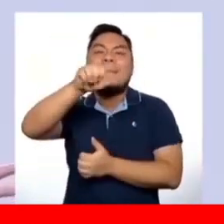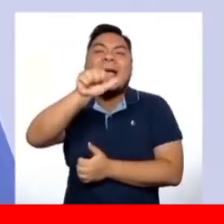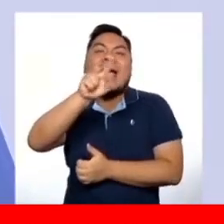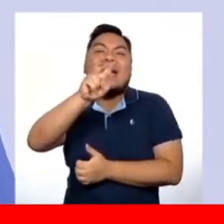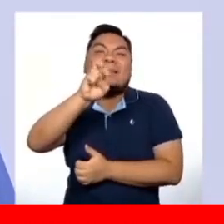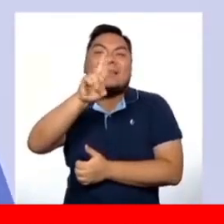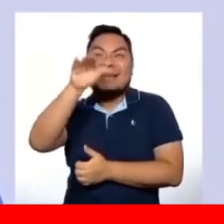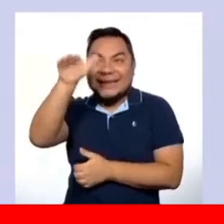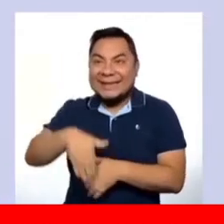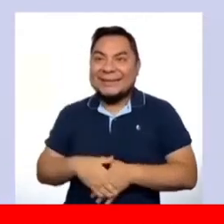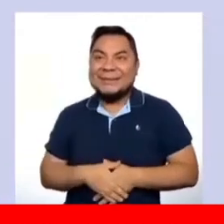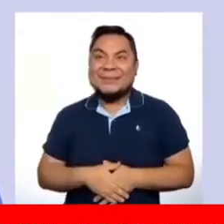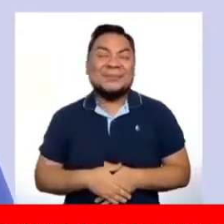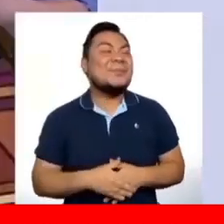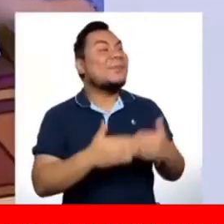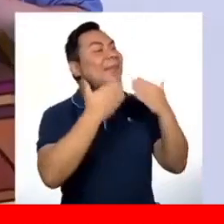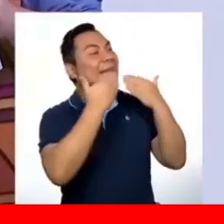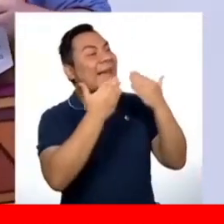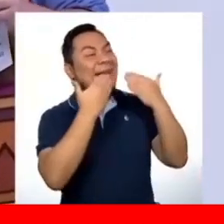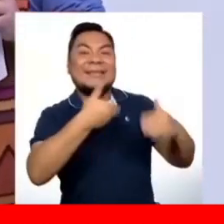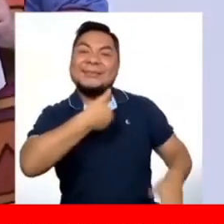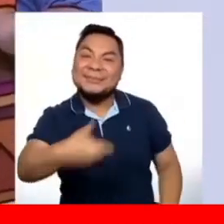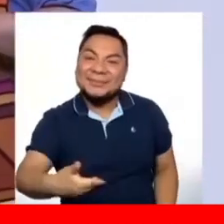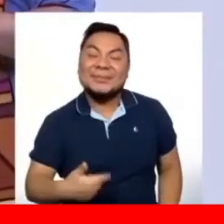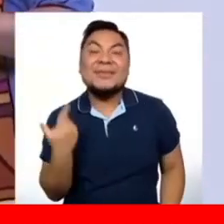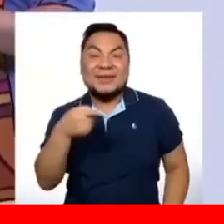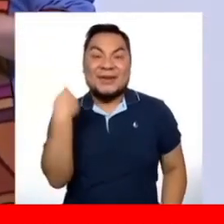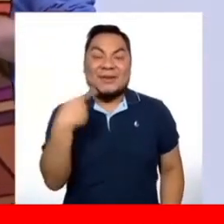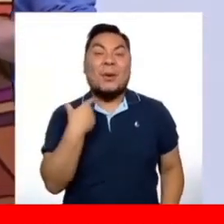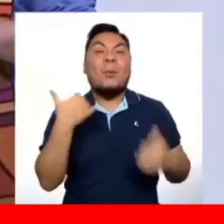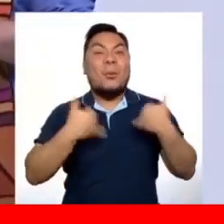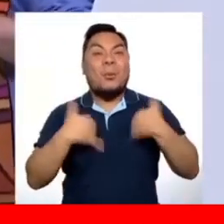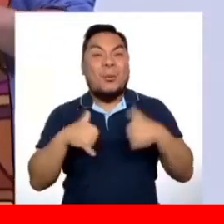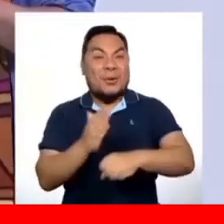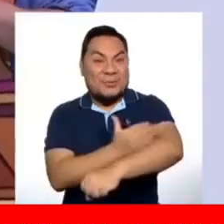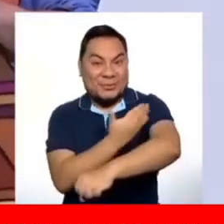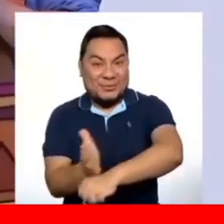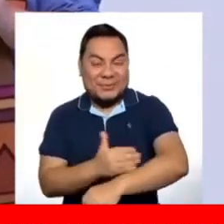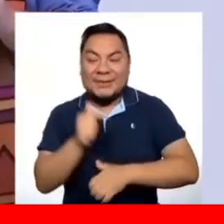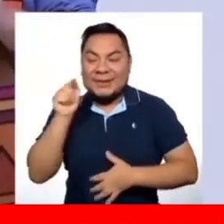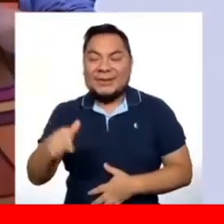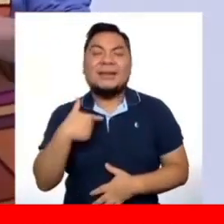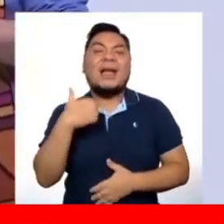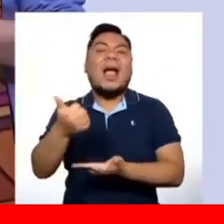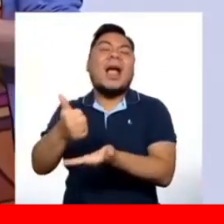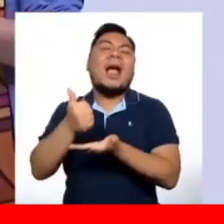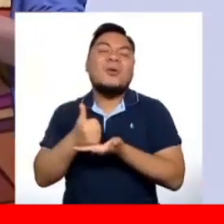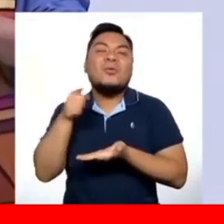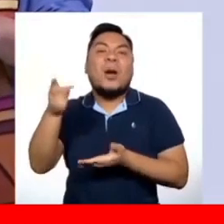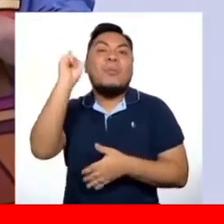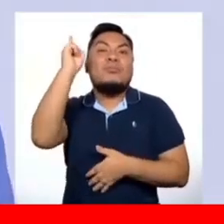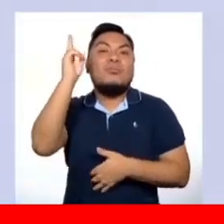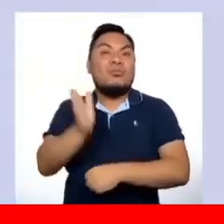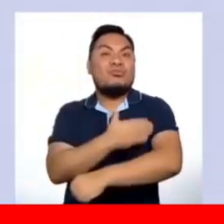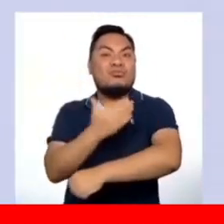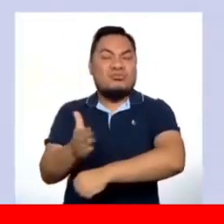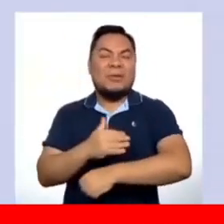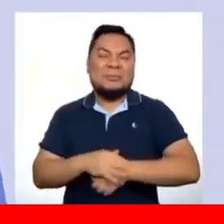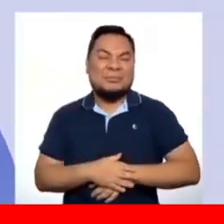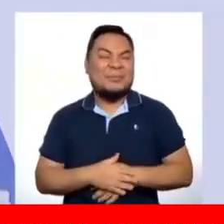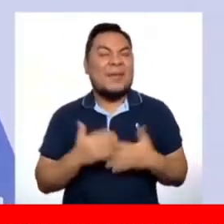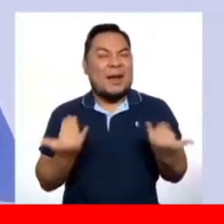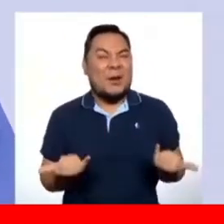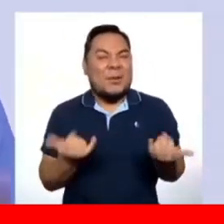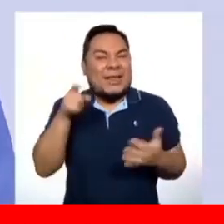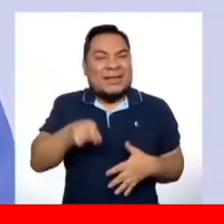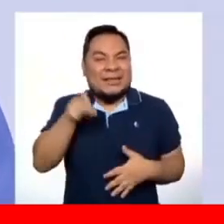Lazo. Muchas gracias por invitarme. Vamos a hacer un juego musical. Este juego me lo enseñó Ulrich Solari, una gran maestra de música. Para él